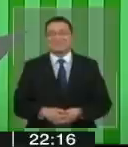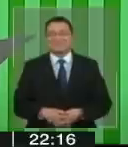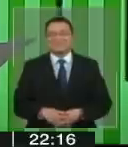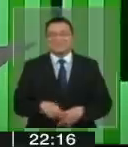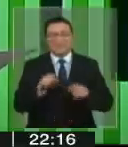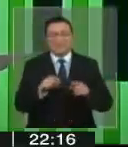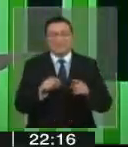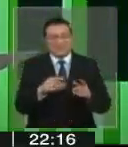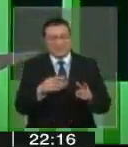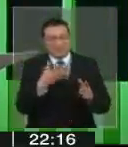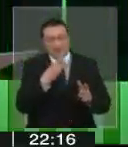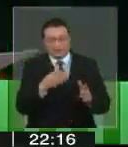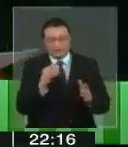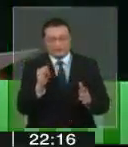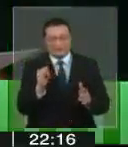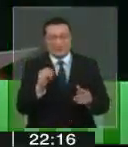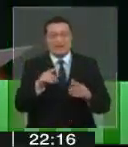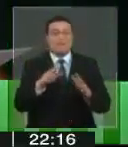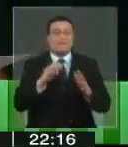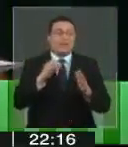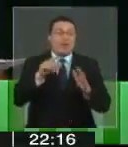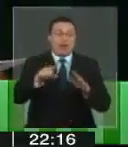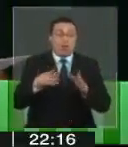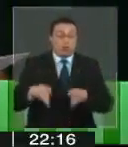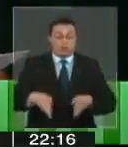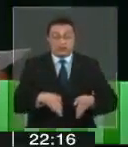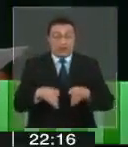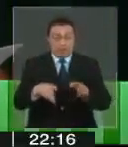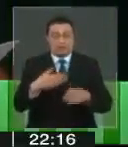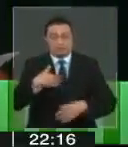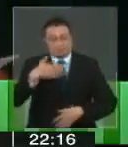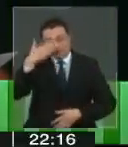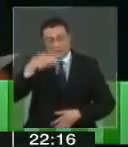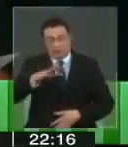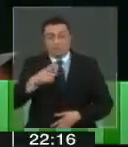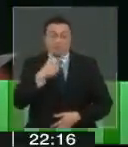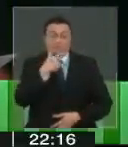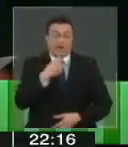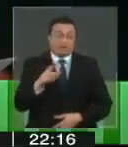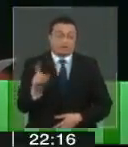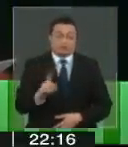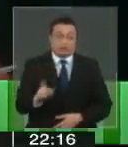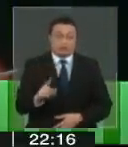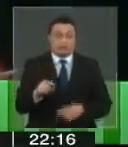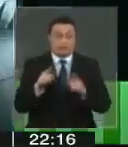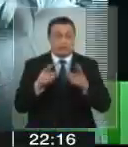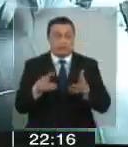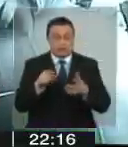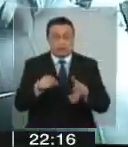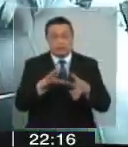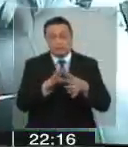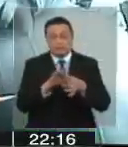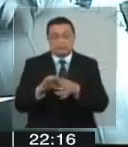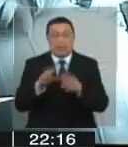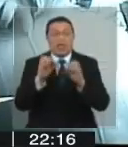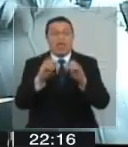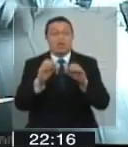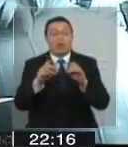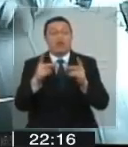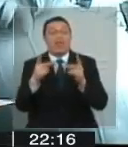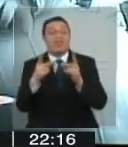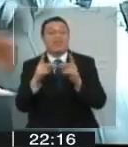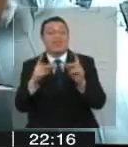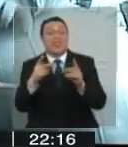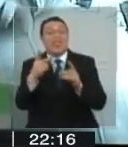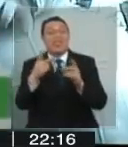Exquisito, pues es rico. Pero es un camino que yo sé que no ha sido fácil y en que el hecho de ser educador diferencial, me imagino